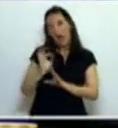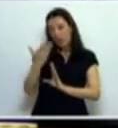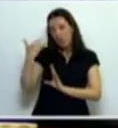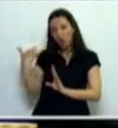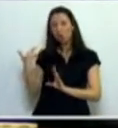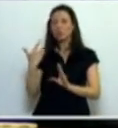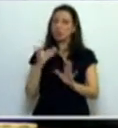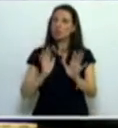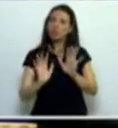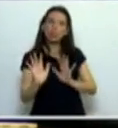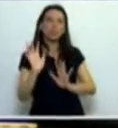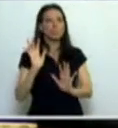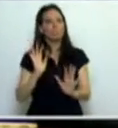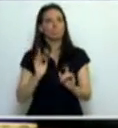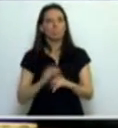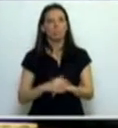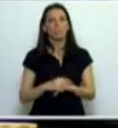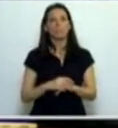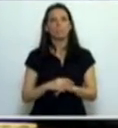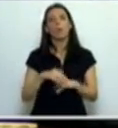por eso nosotros, por su magnitud,